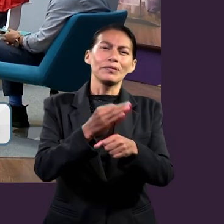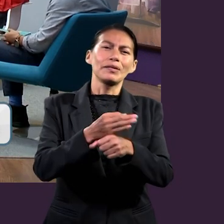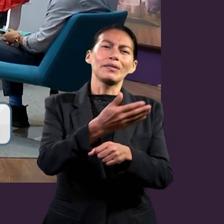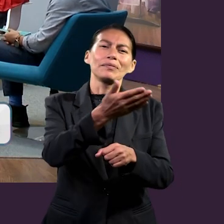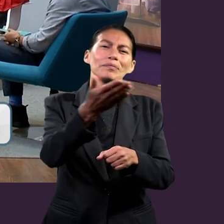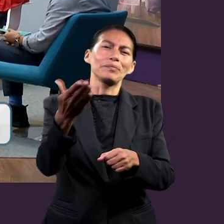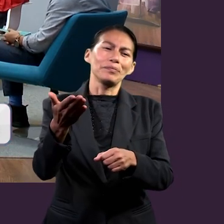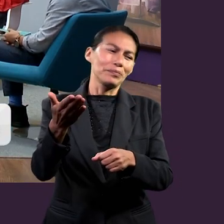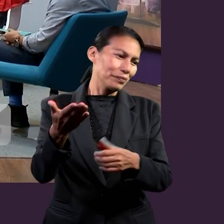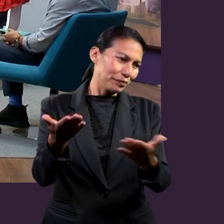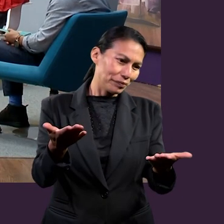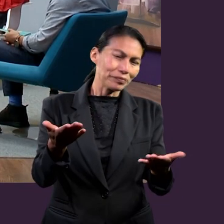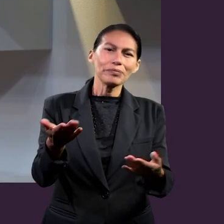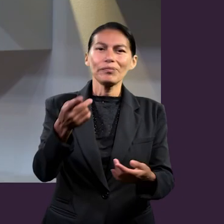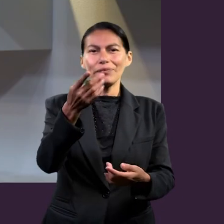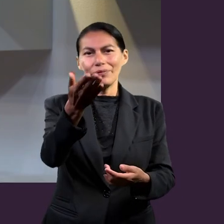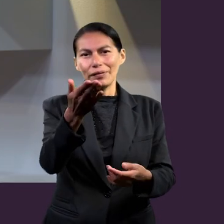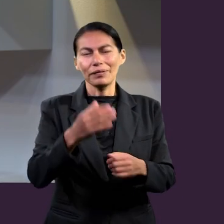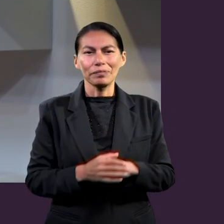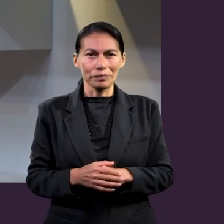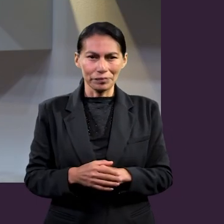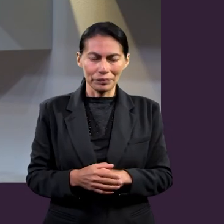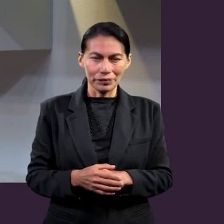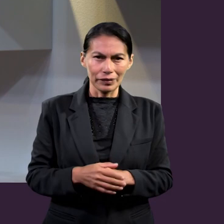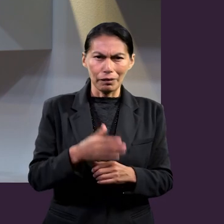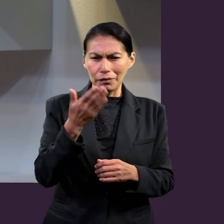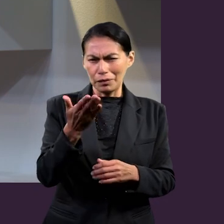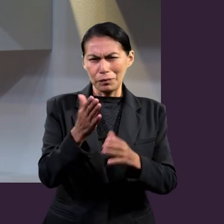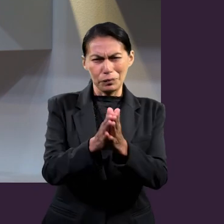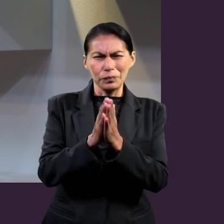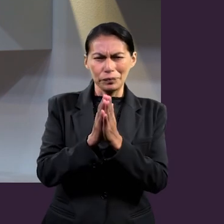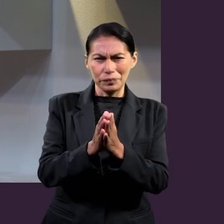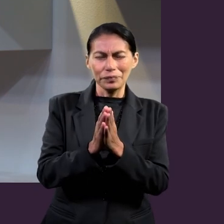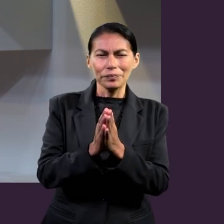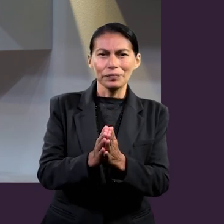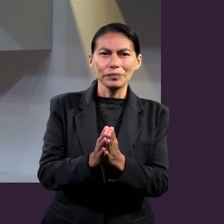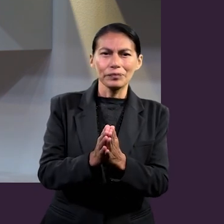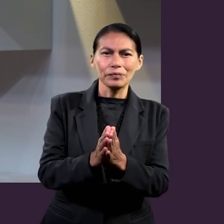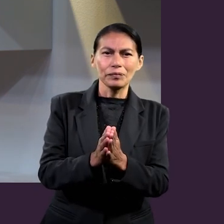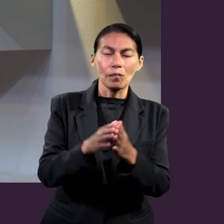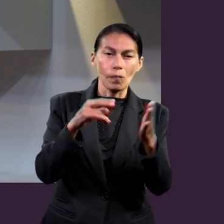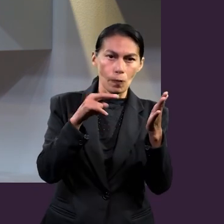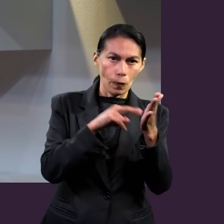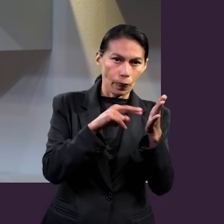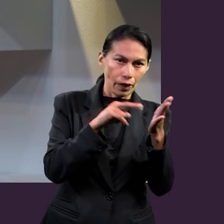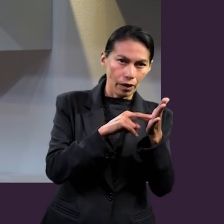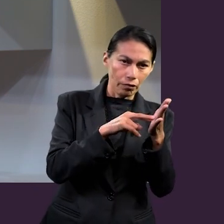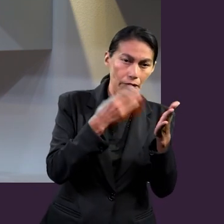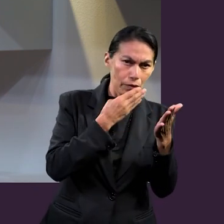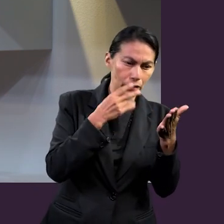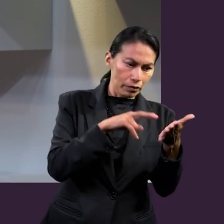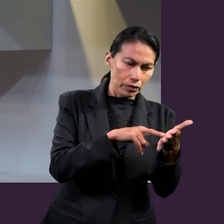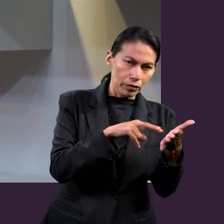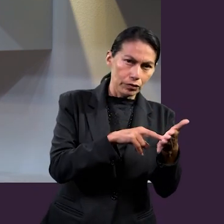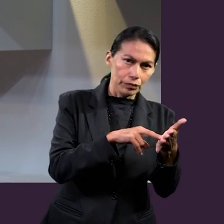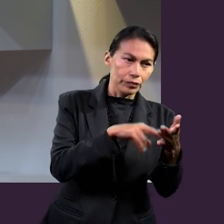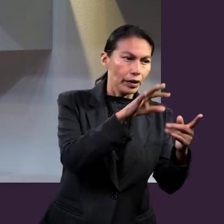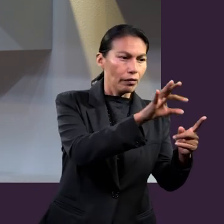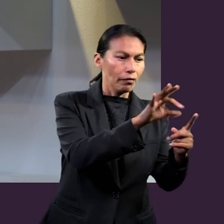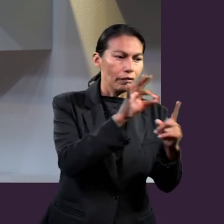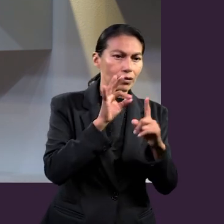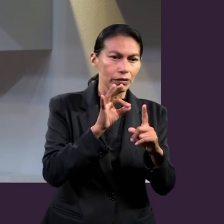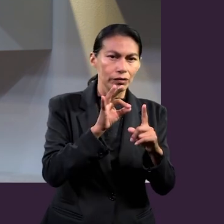a todos los que nos acompañan y mis amigos que están aquí conmigo, que leamos un versículo de la Biblia,